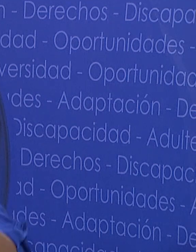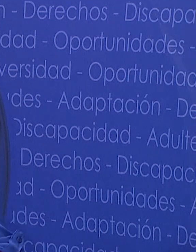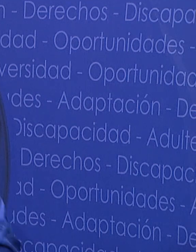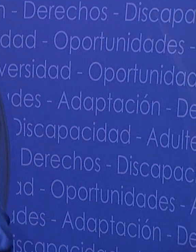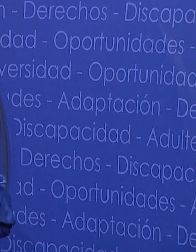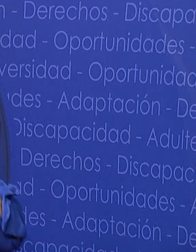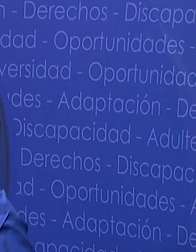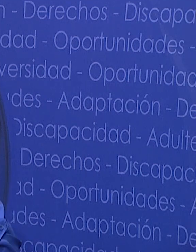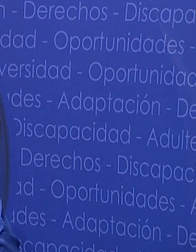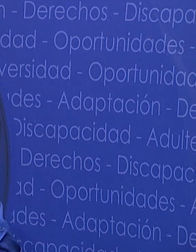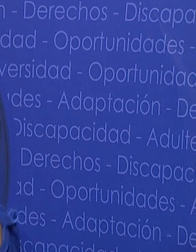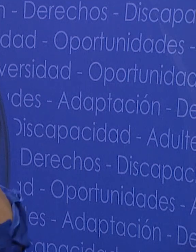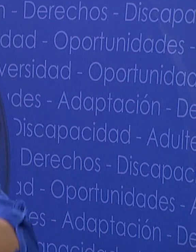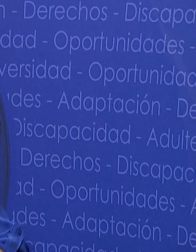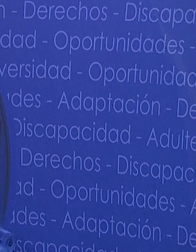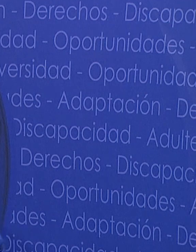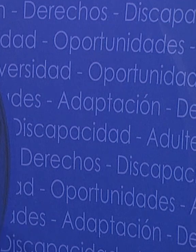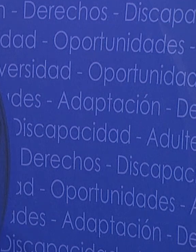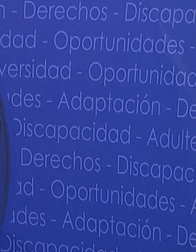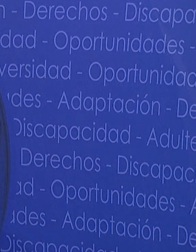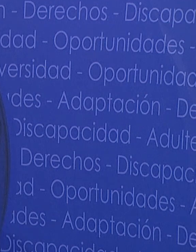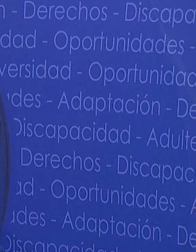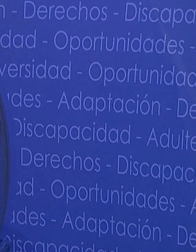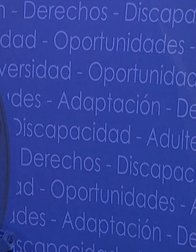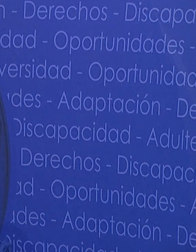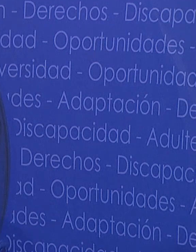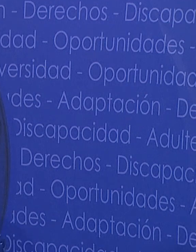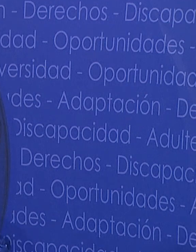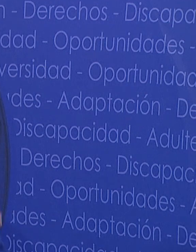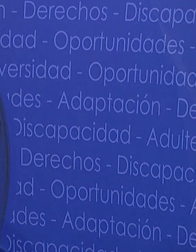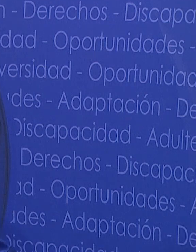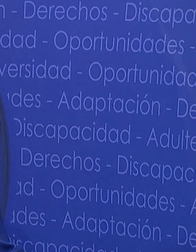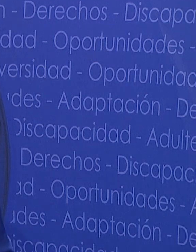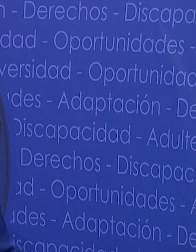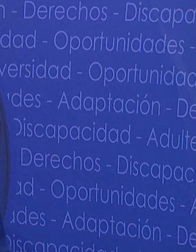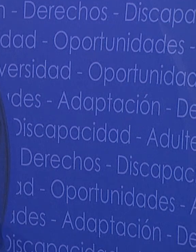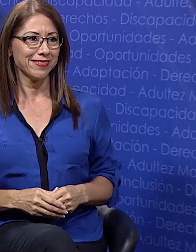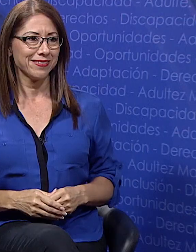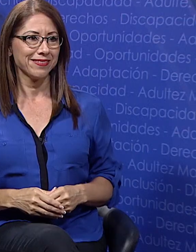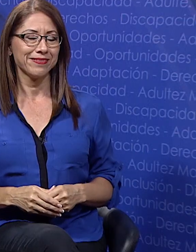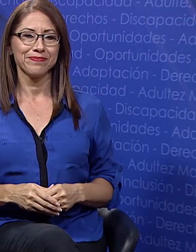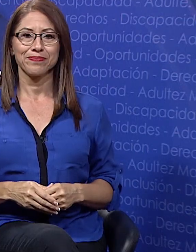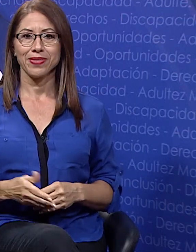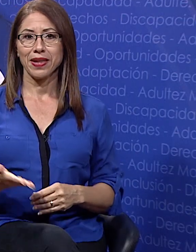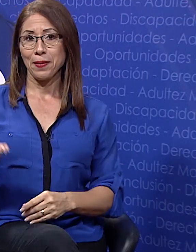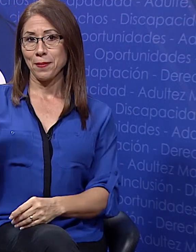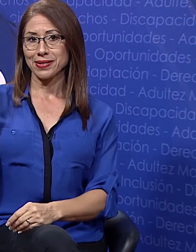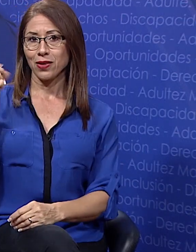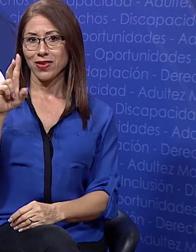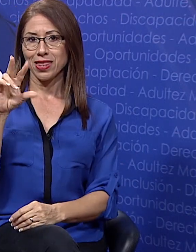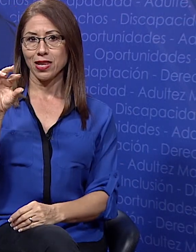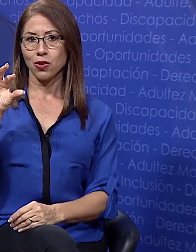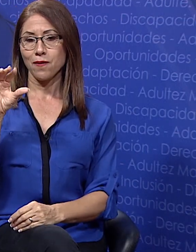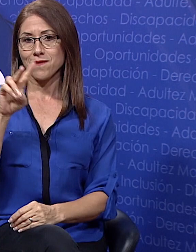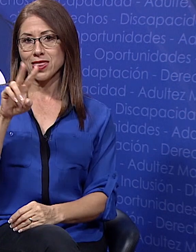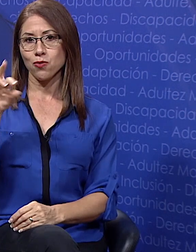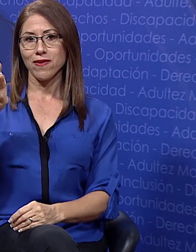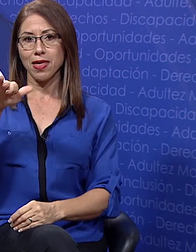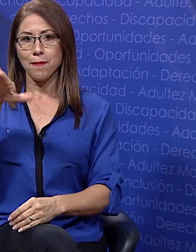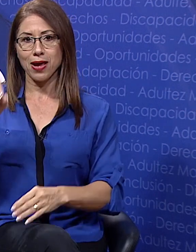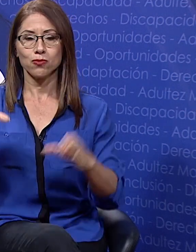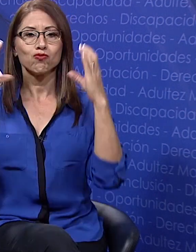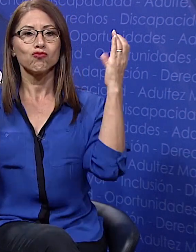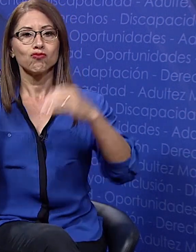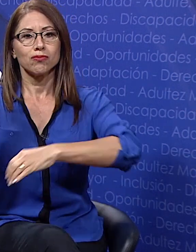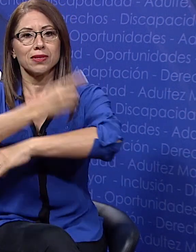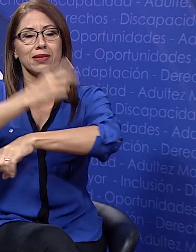inclusión de las personas con discapacidad y personas adultas mayores. Comenzamos de inmediato. El pasado 29 de mayo se conmemoró